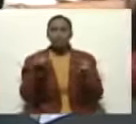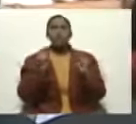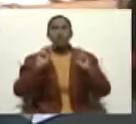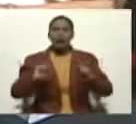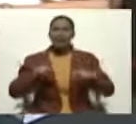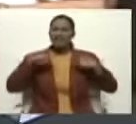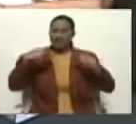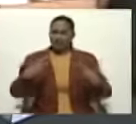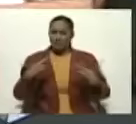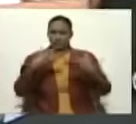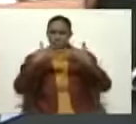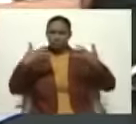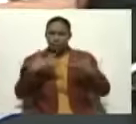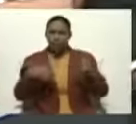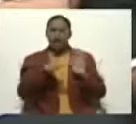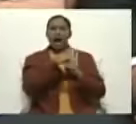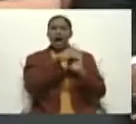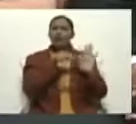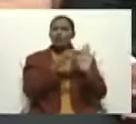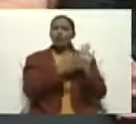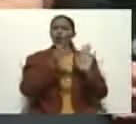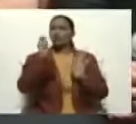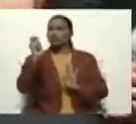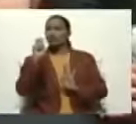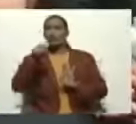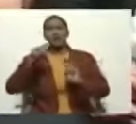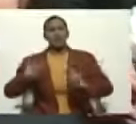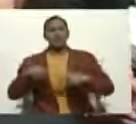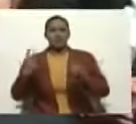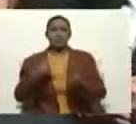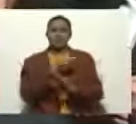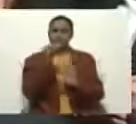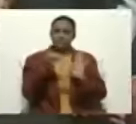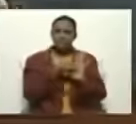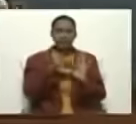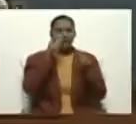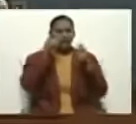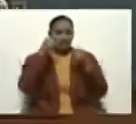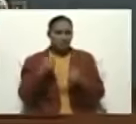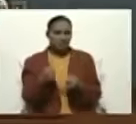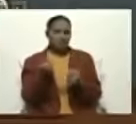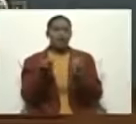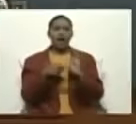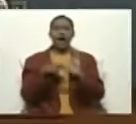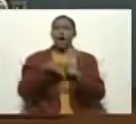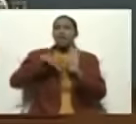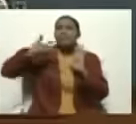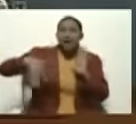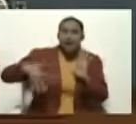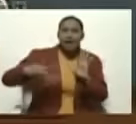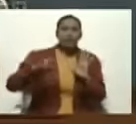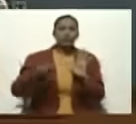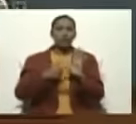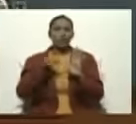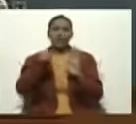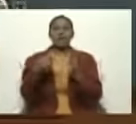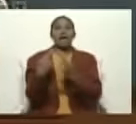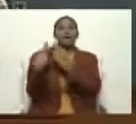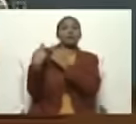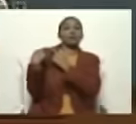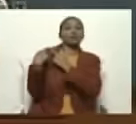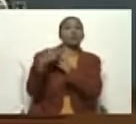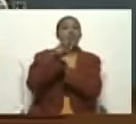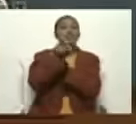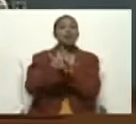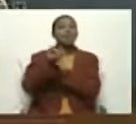un grupo de artículos de nuestra Constitución incorporando garantías, derechos, pero también responsabilidades de los